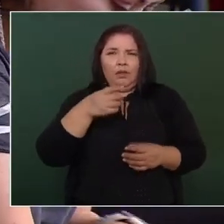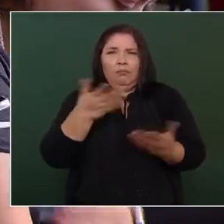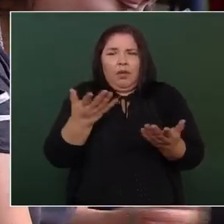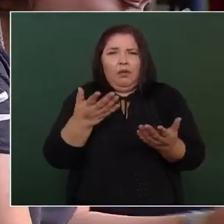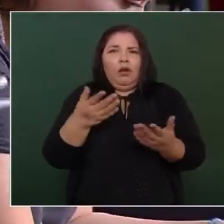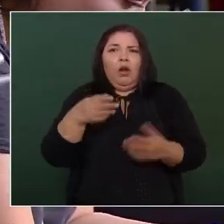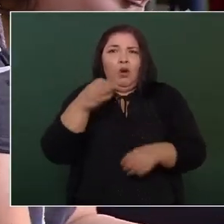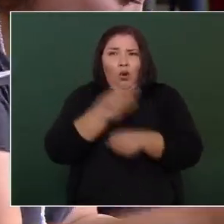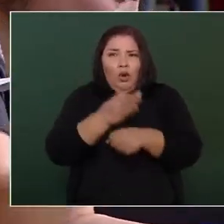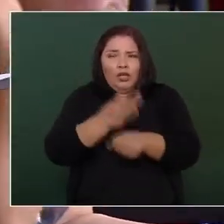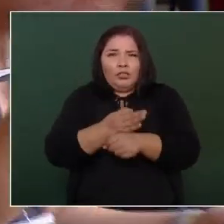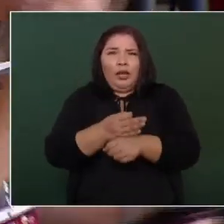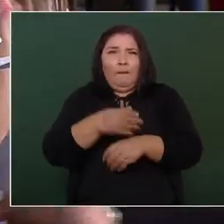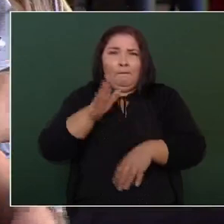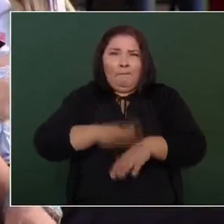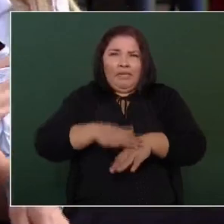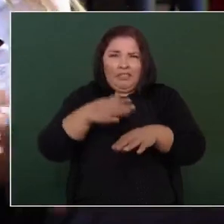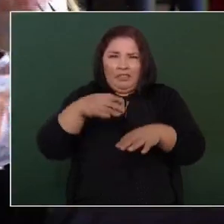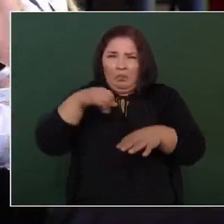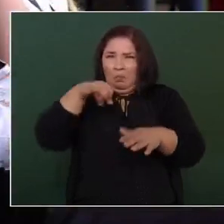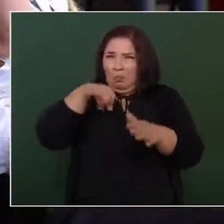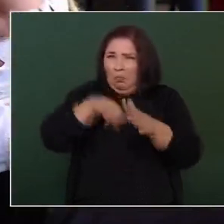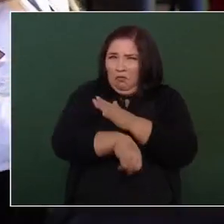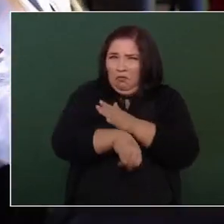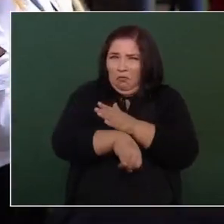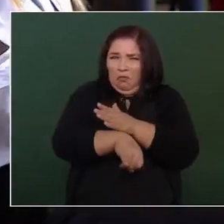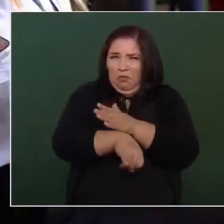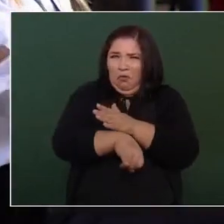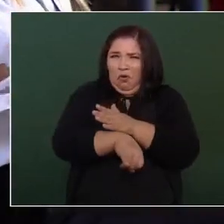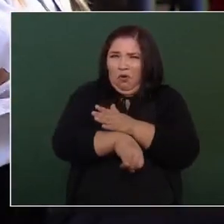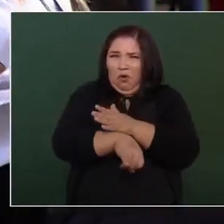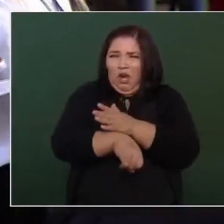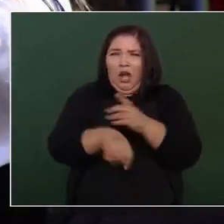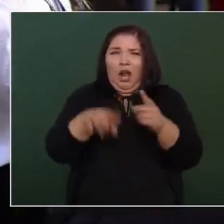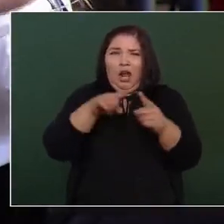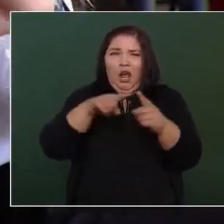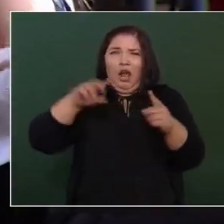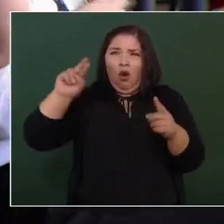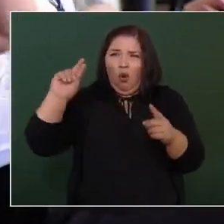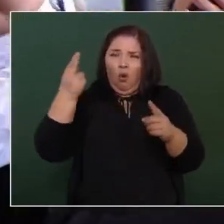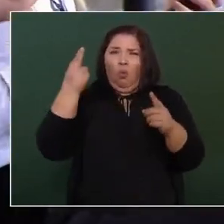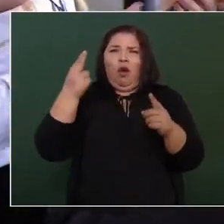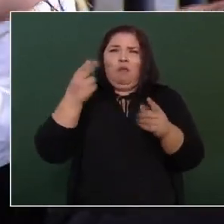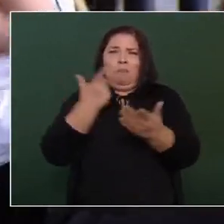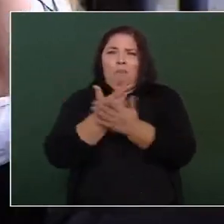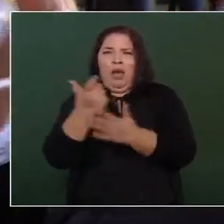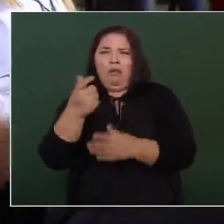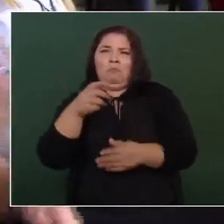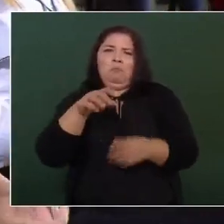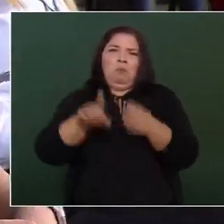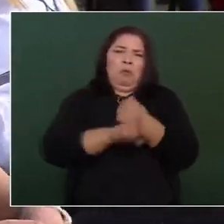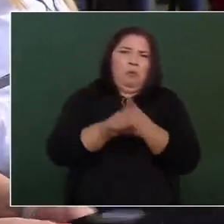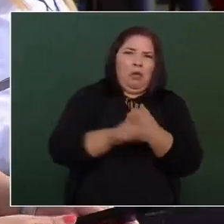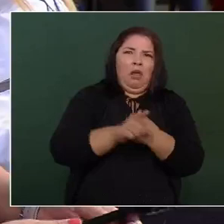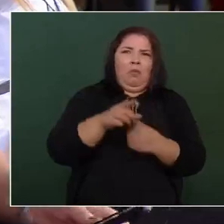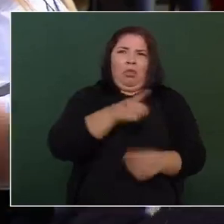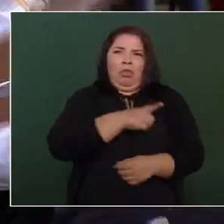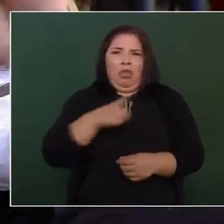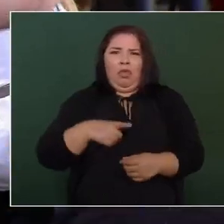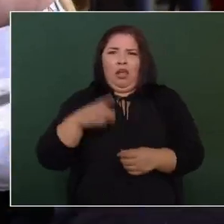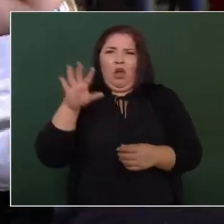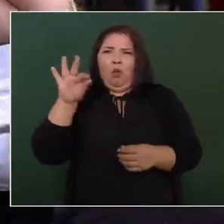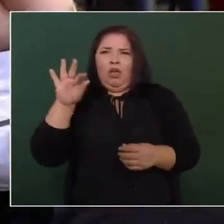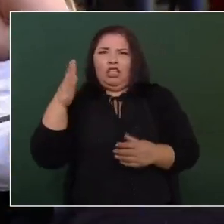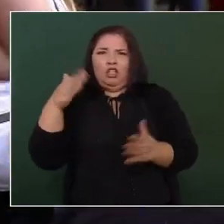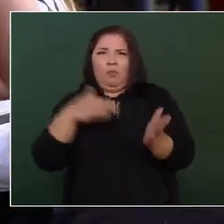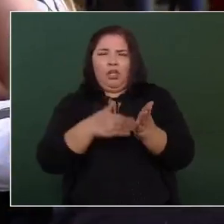situación que se está dando. Aquí la raíz, vamos a poner el cascabel al gato, los problemas que se han dado en la UAS, los malos pagos, las deudas, los 45 millones de